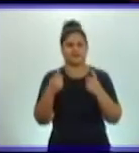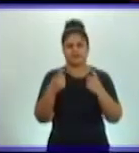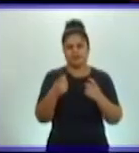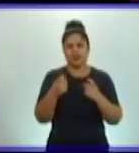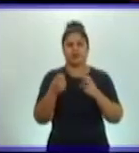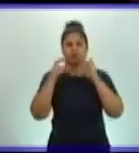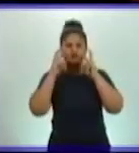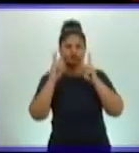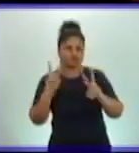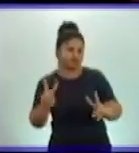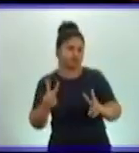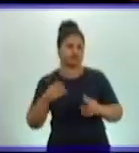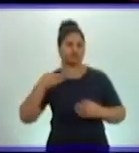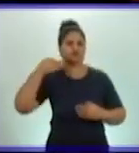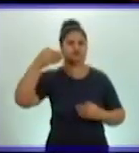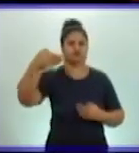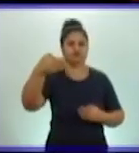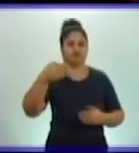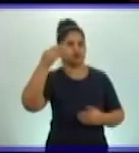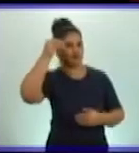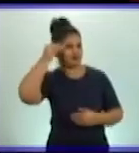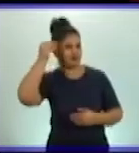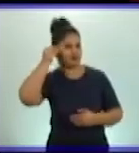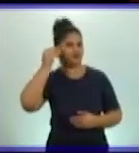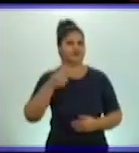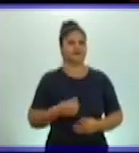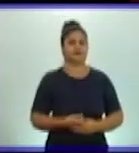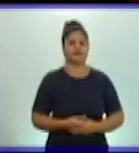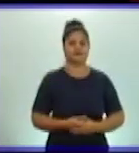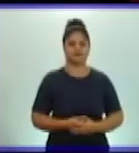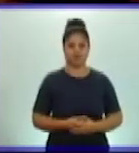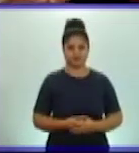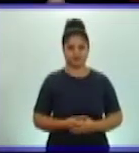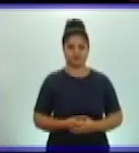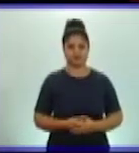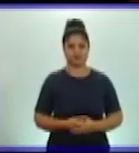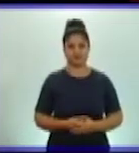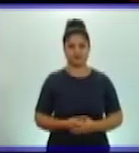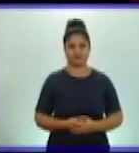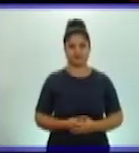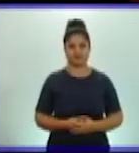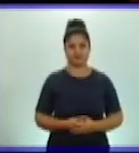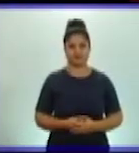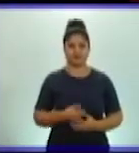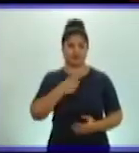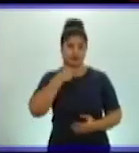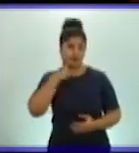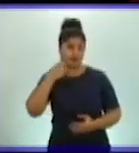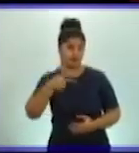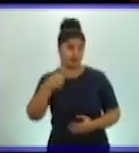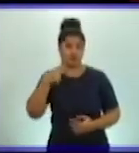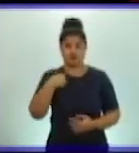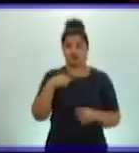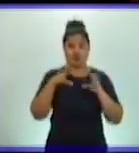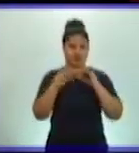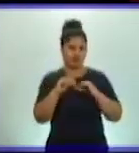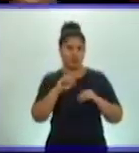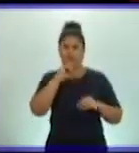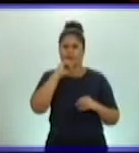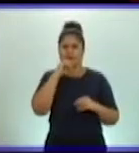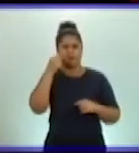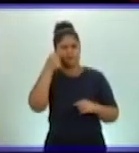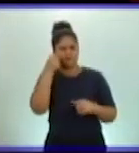acercamiento intenso y profundo al texto. Y cuando yo empiezo a comentar y digo, ay mami, hoy dimos en la clase un texto así,